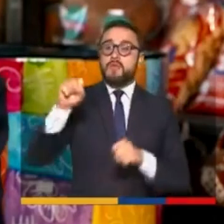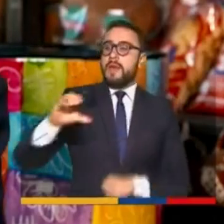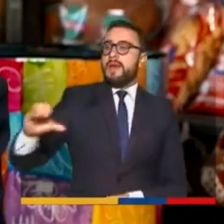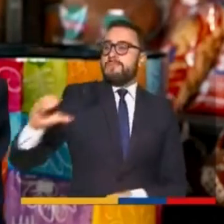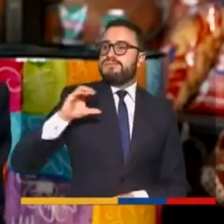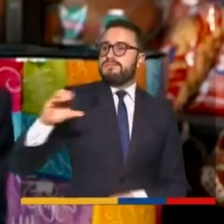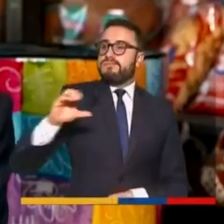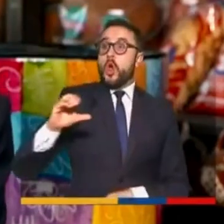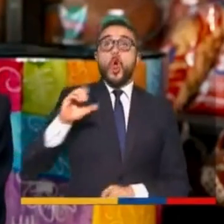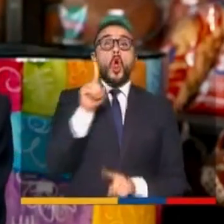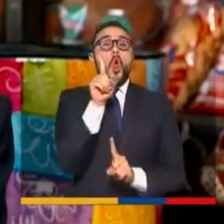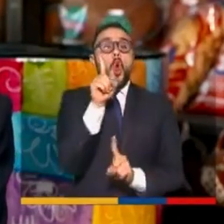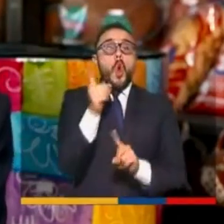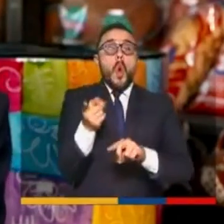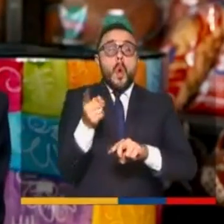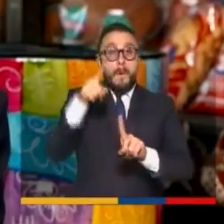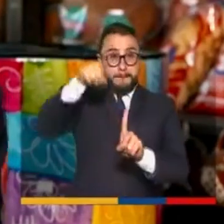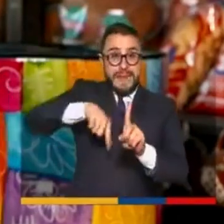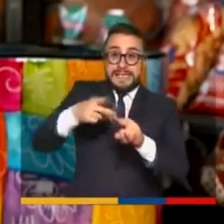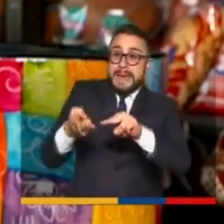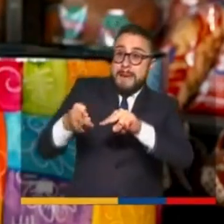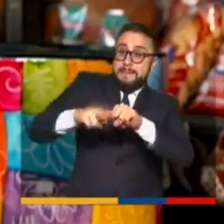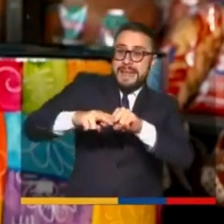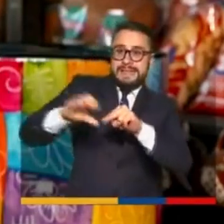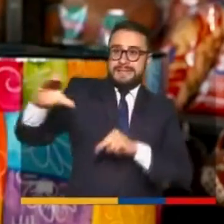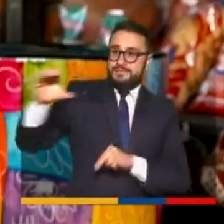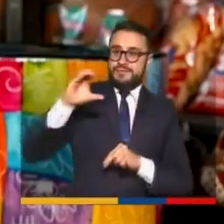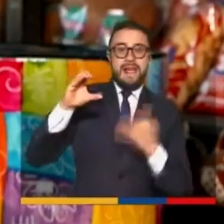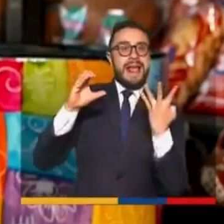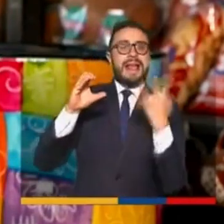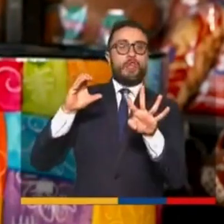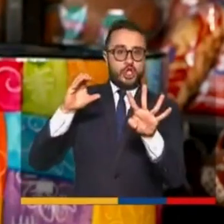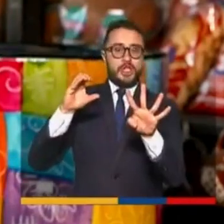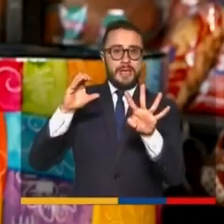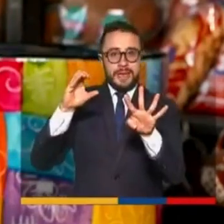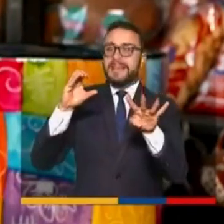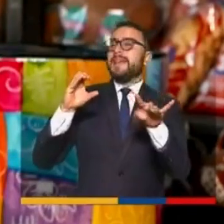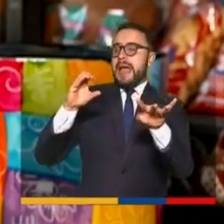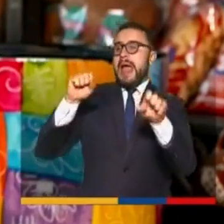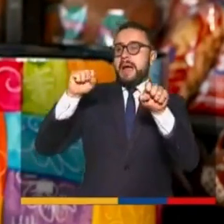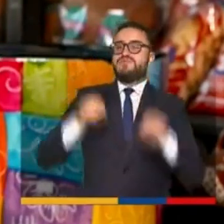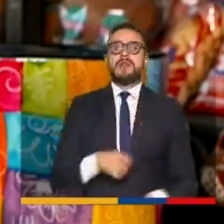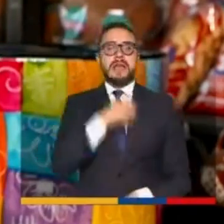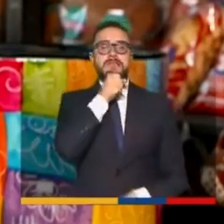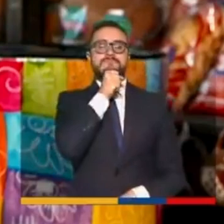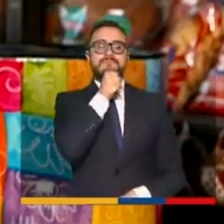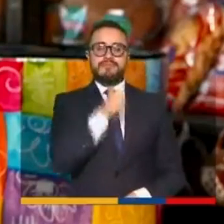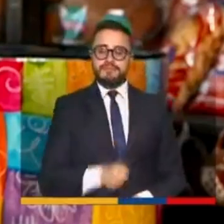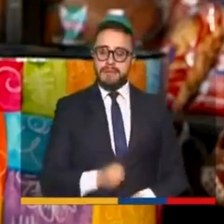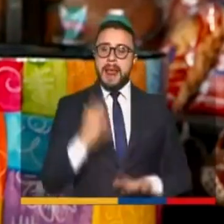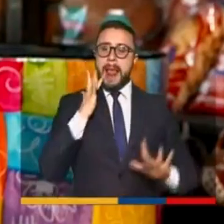más y sumar 14 al año de mesadas pensionales para que tengan una vejez